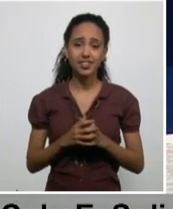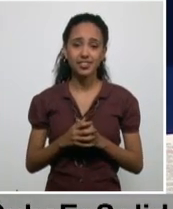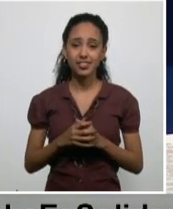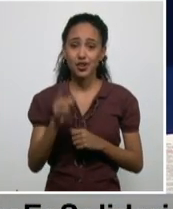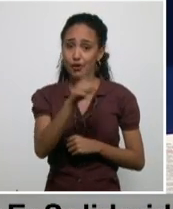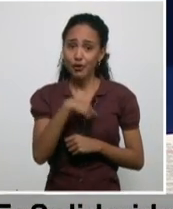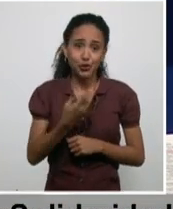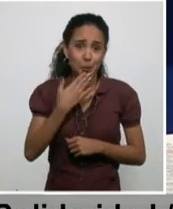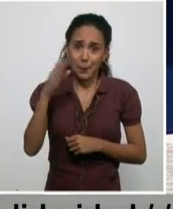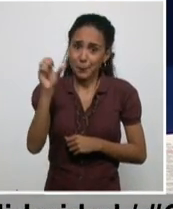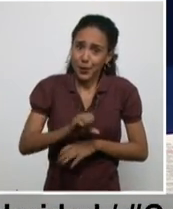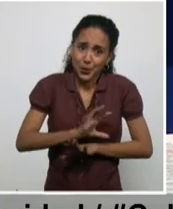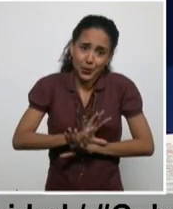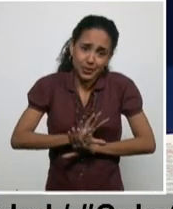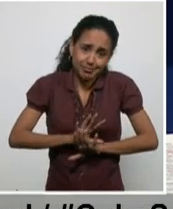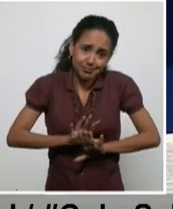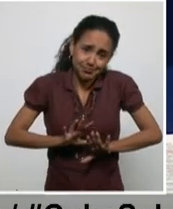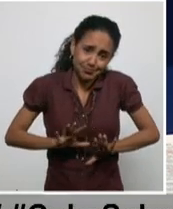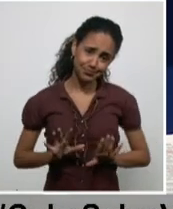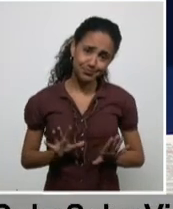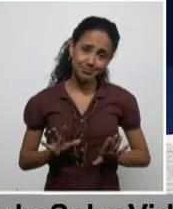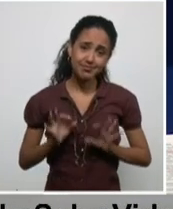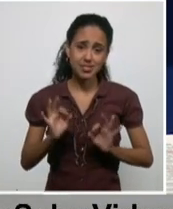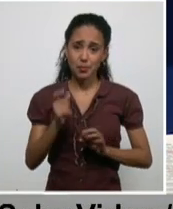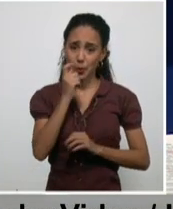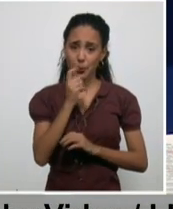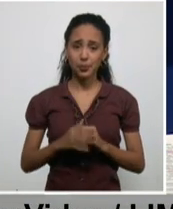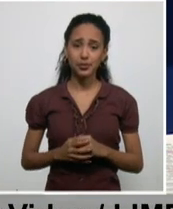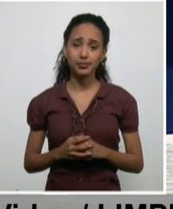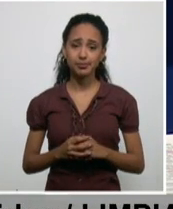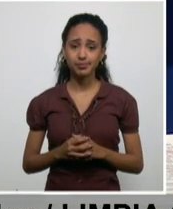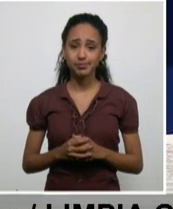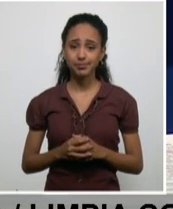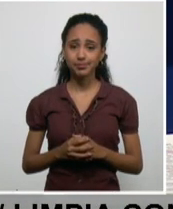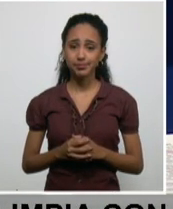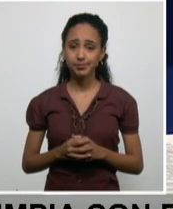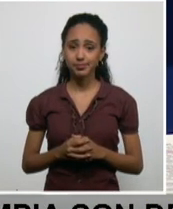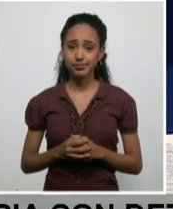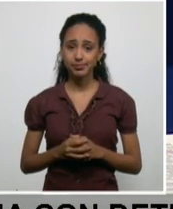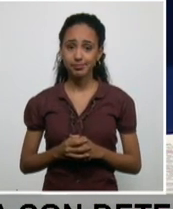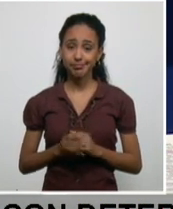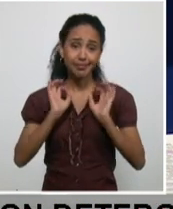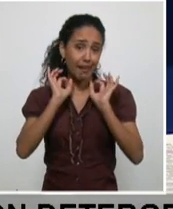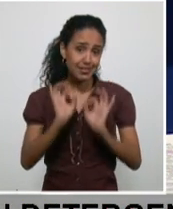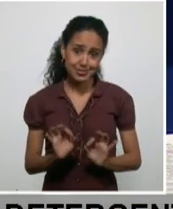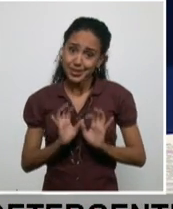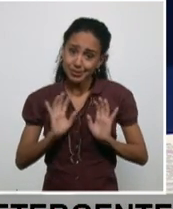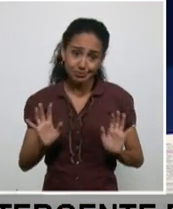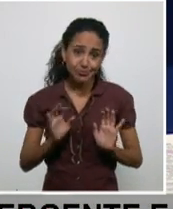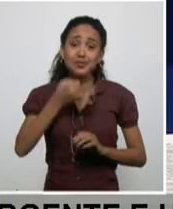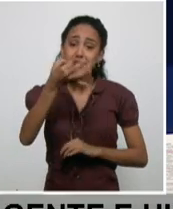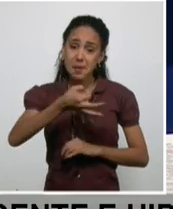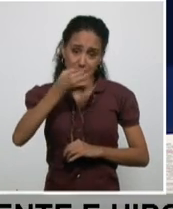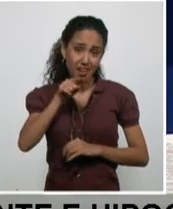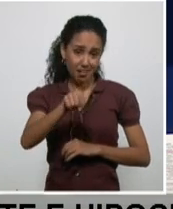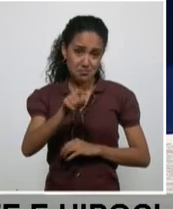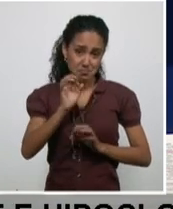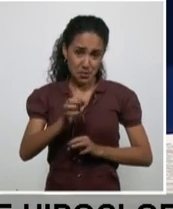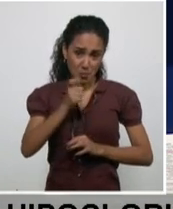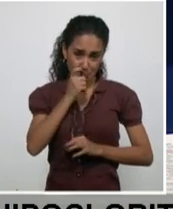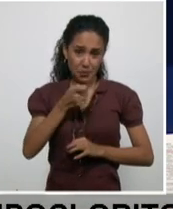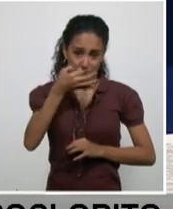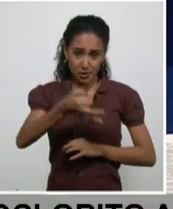salimos más mal parados. Y realmente es así como se plantea ahí. Hicimos